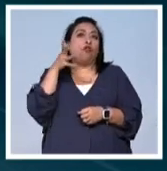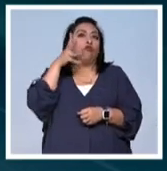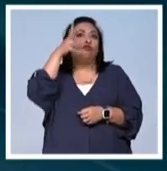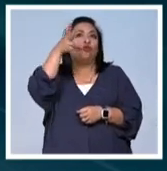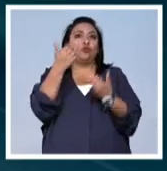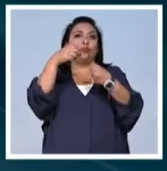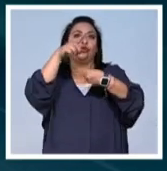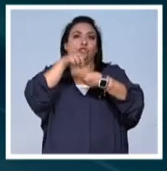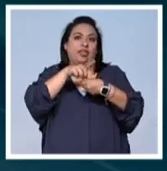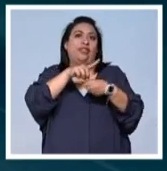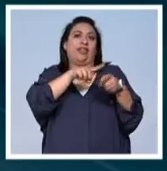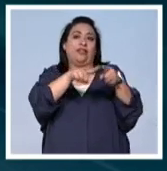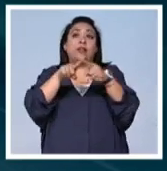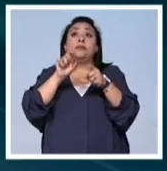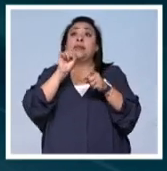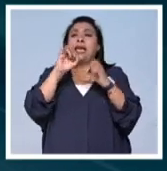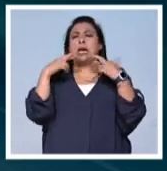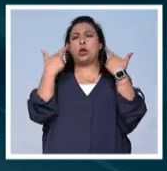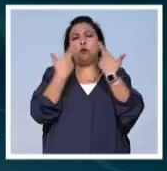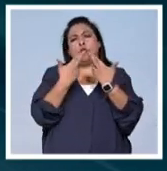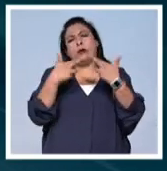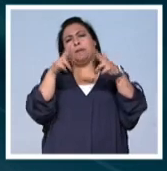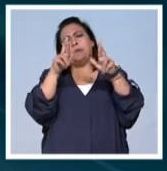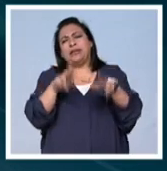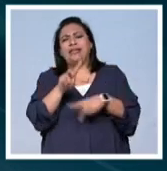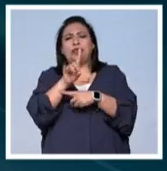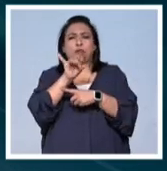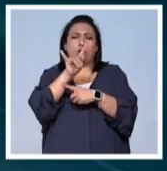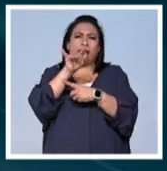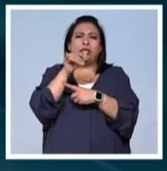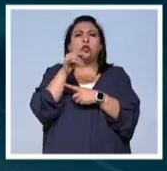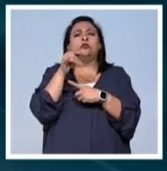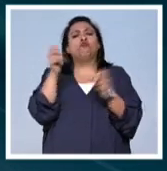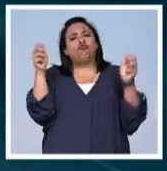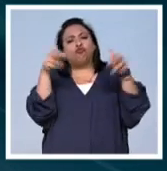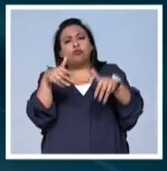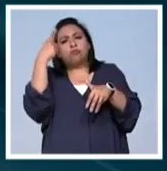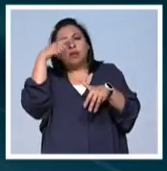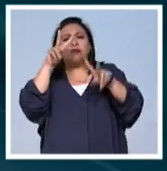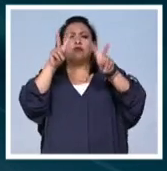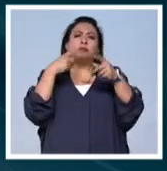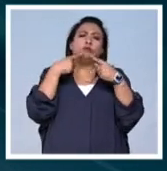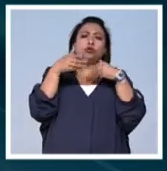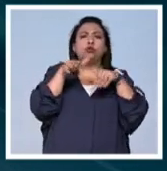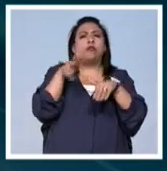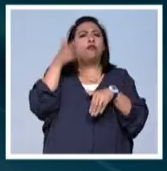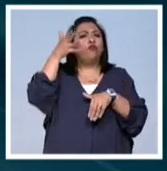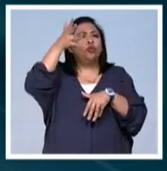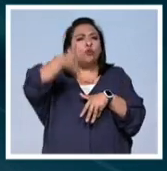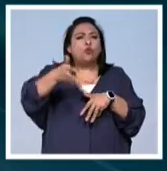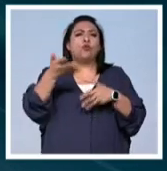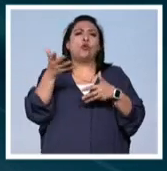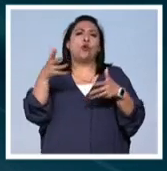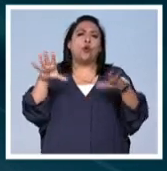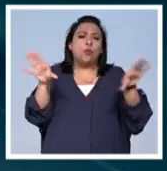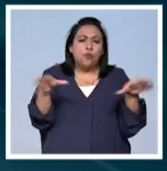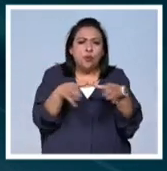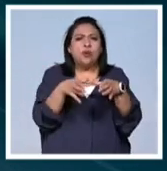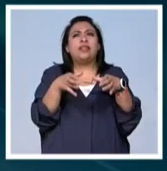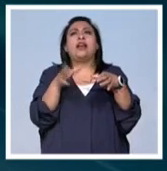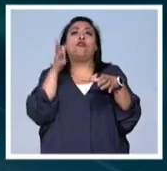futuro de las sociedades Sí en una reunión de diplomáticos que están ahí presentes para hablar de el futuro de las comunidades el futuro